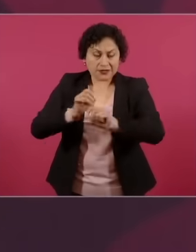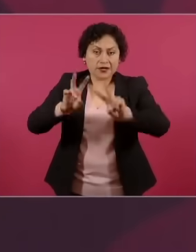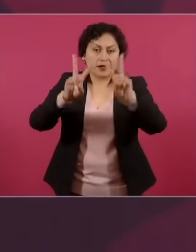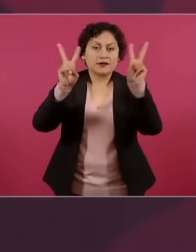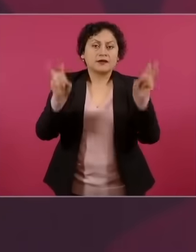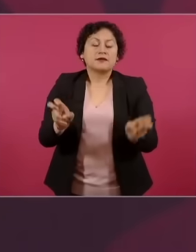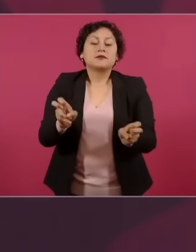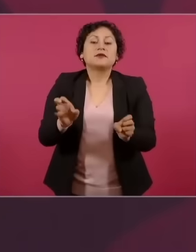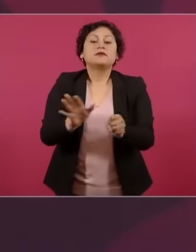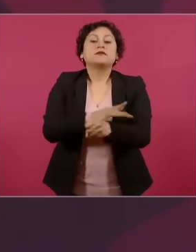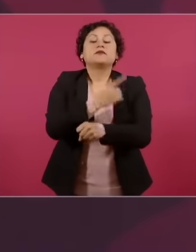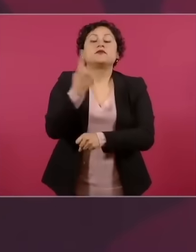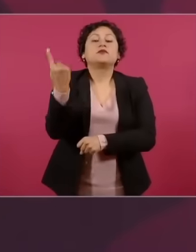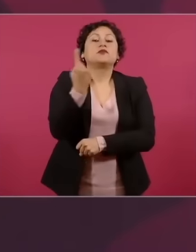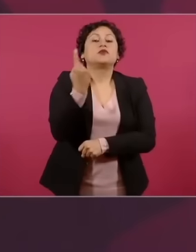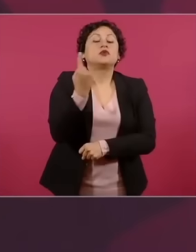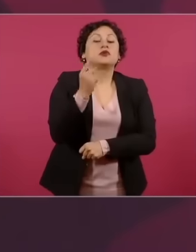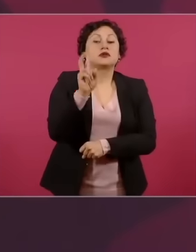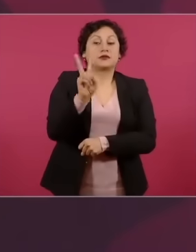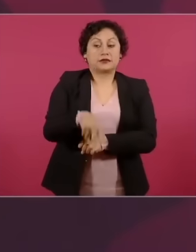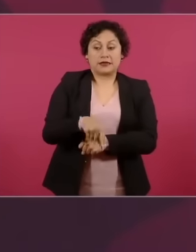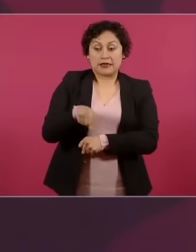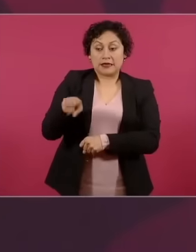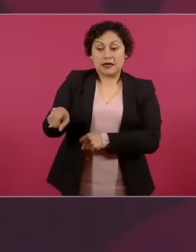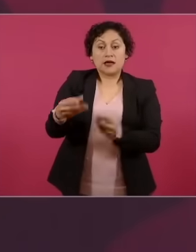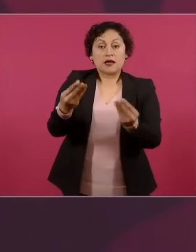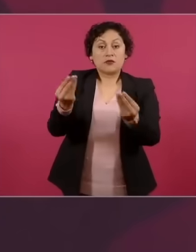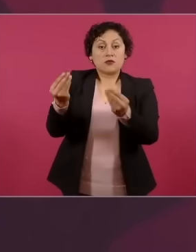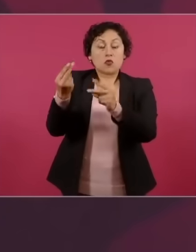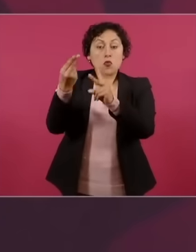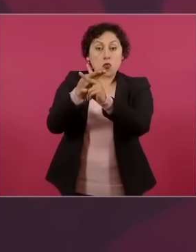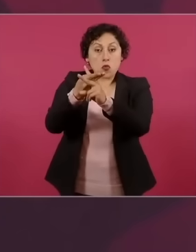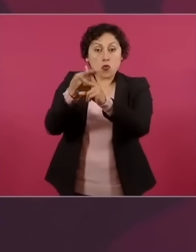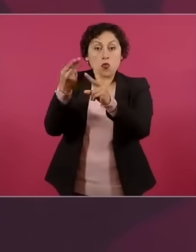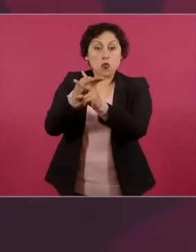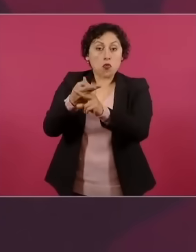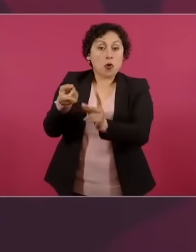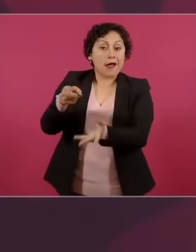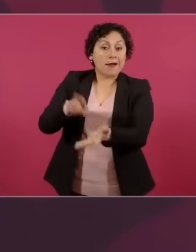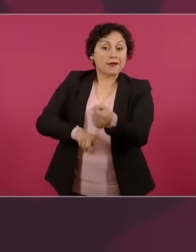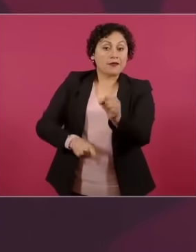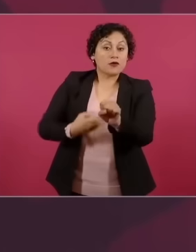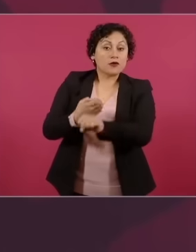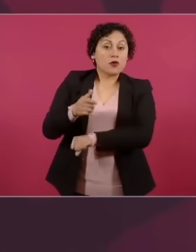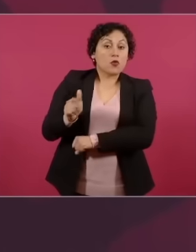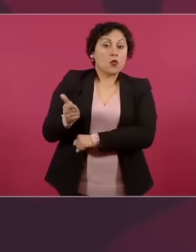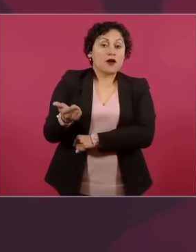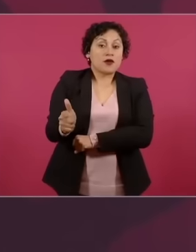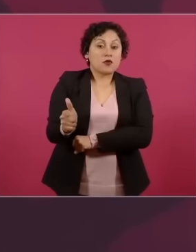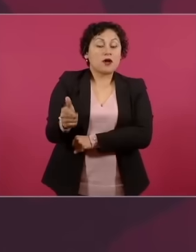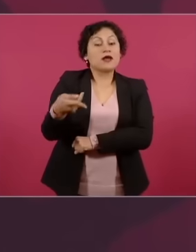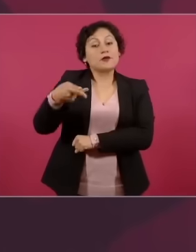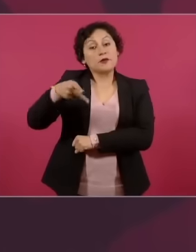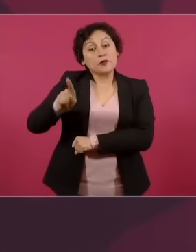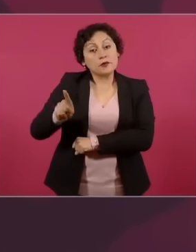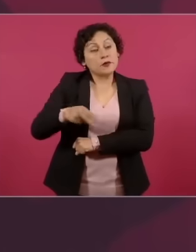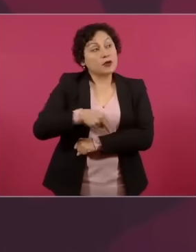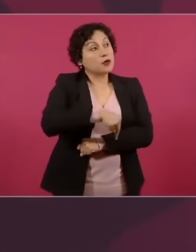que hay más homicidios en Guanajuato que en Sinaloa.